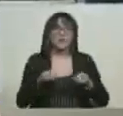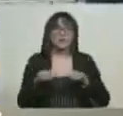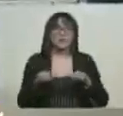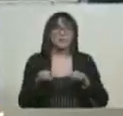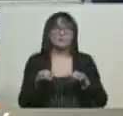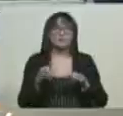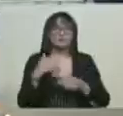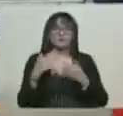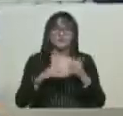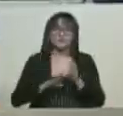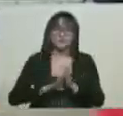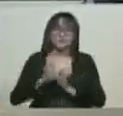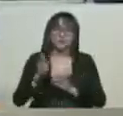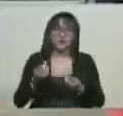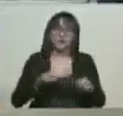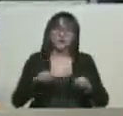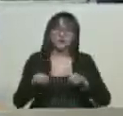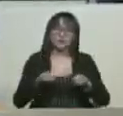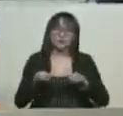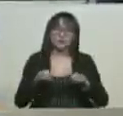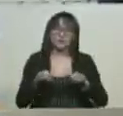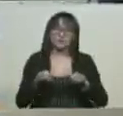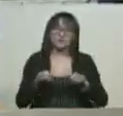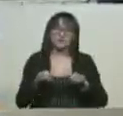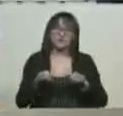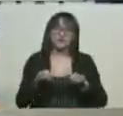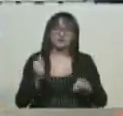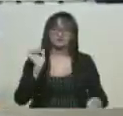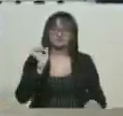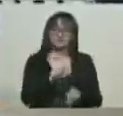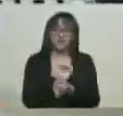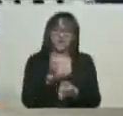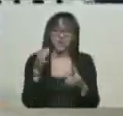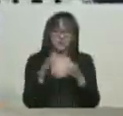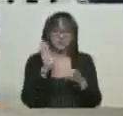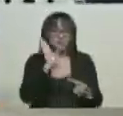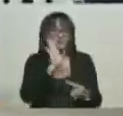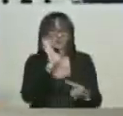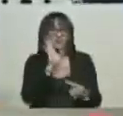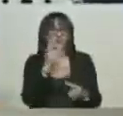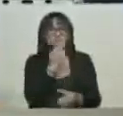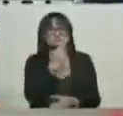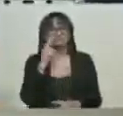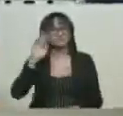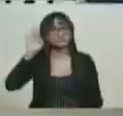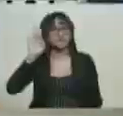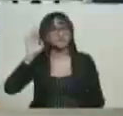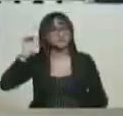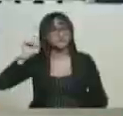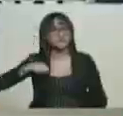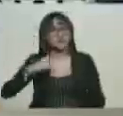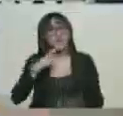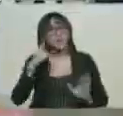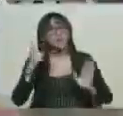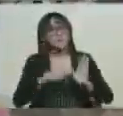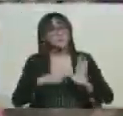la prosperidad económica y cárcel para las mafias. Se lo juro y